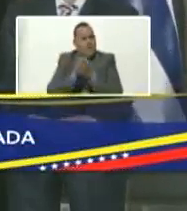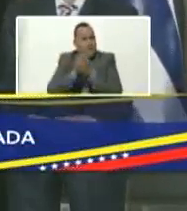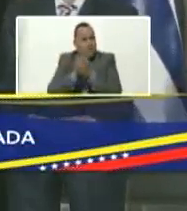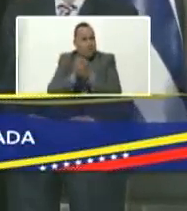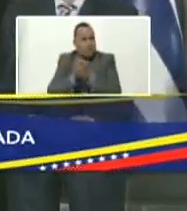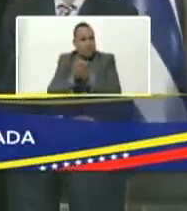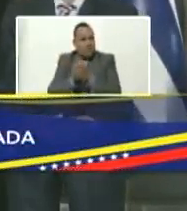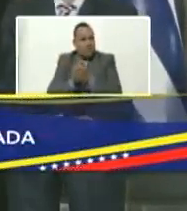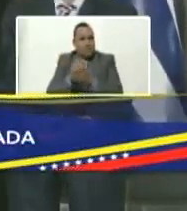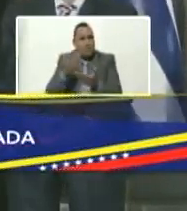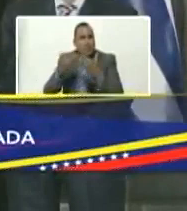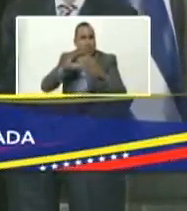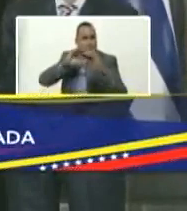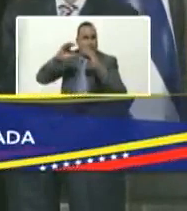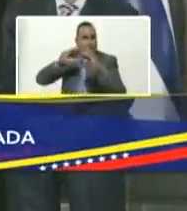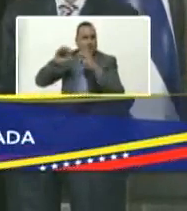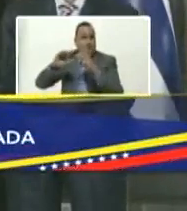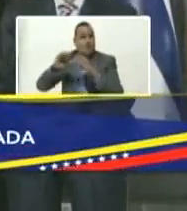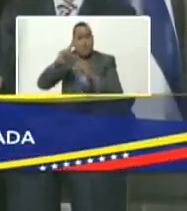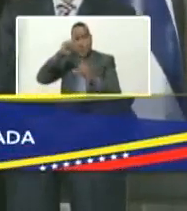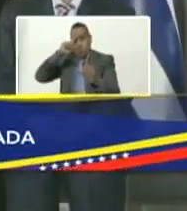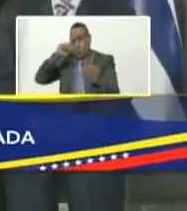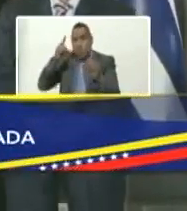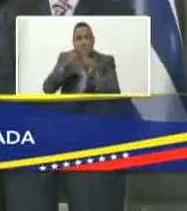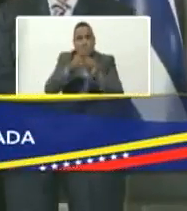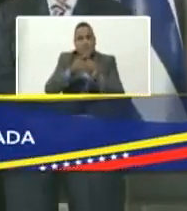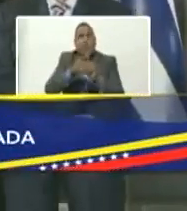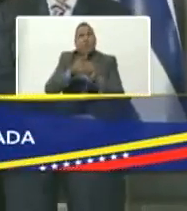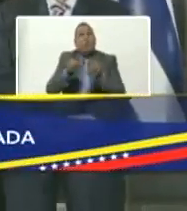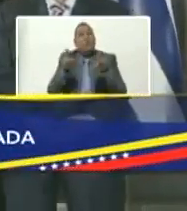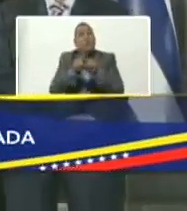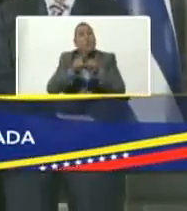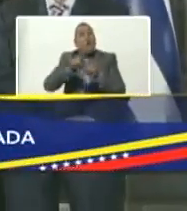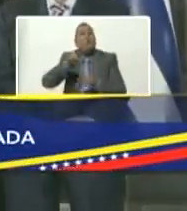comentaba, tenemos una meta, así como ustedes en Cuba,